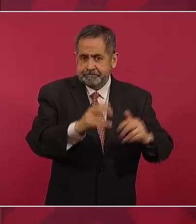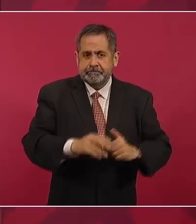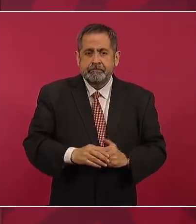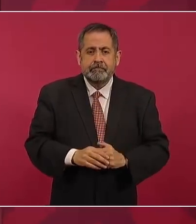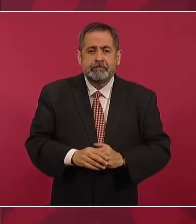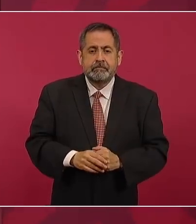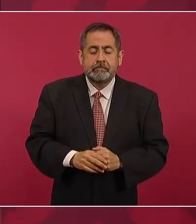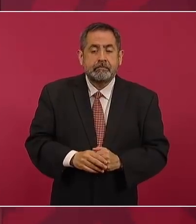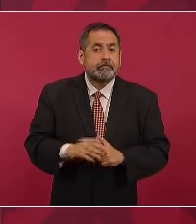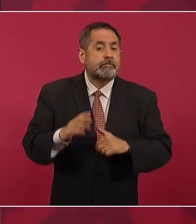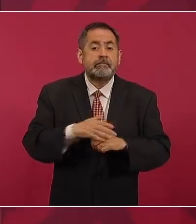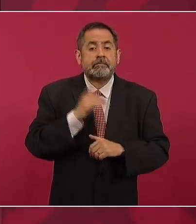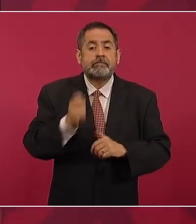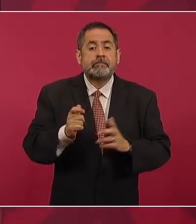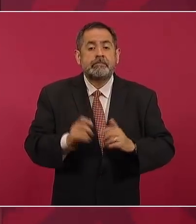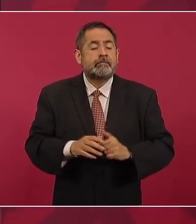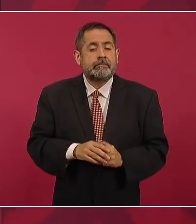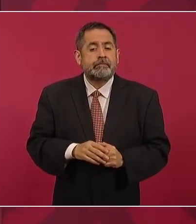porque